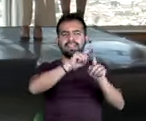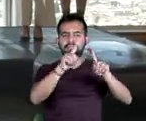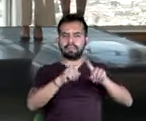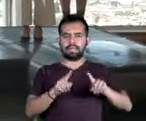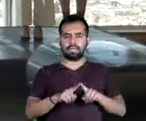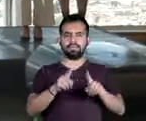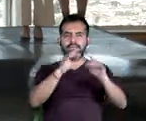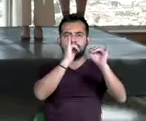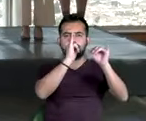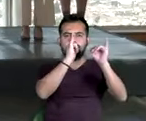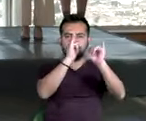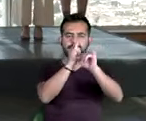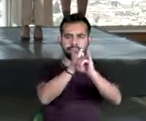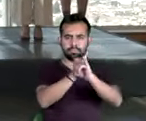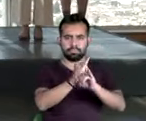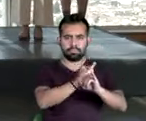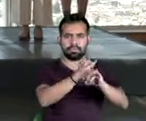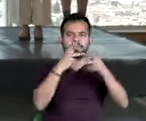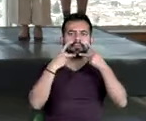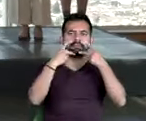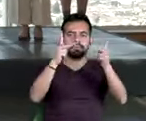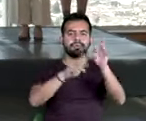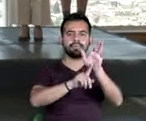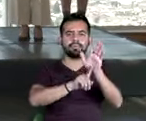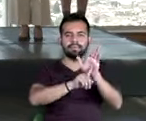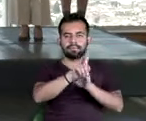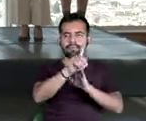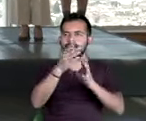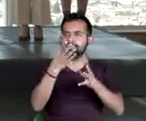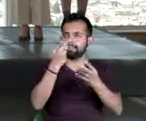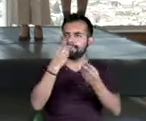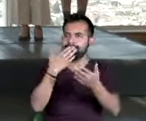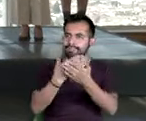en temas ambientales, de planificación y desarrollo. Santiago, bienvenido.